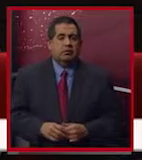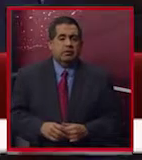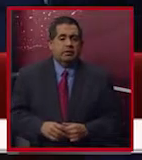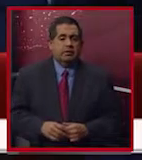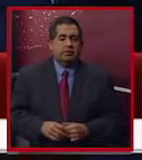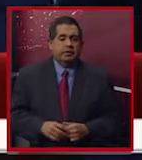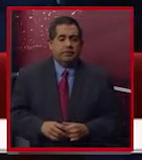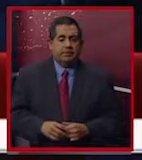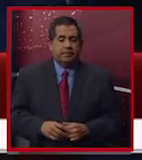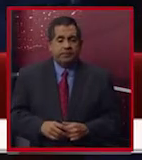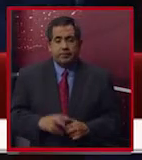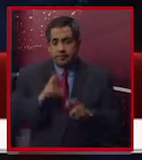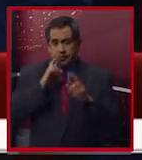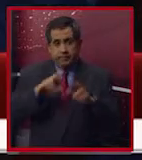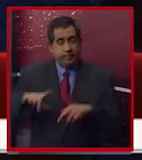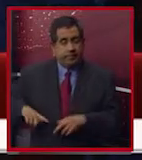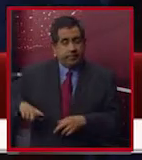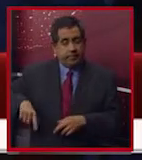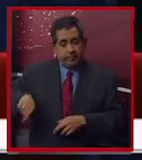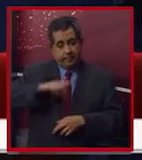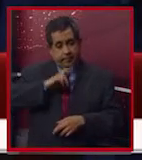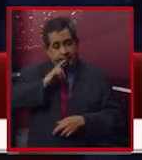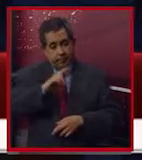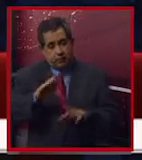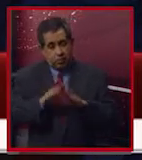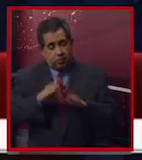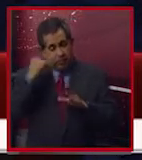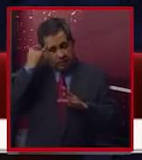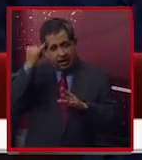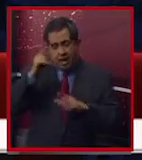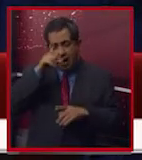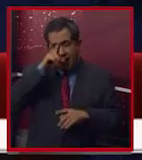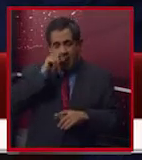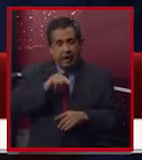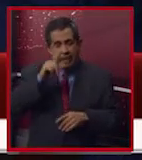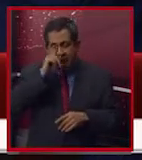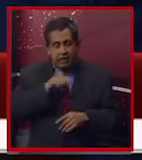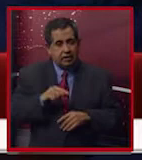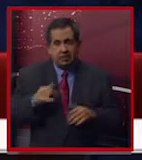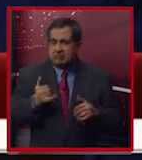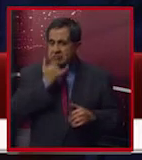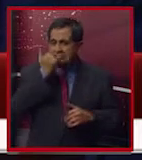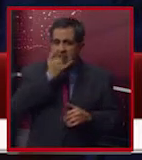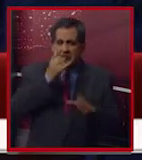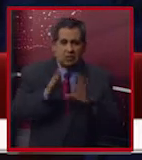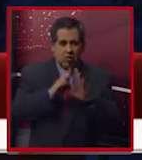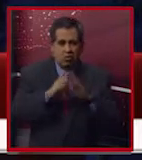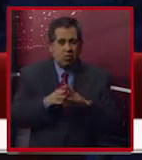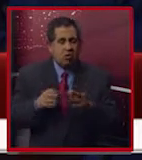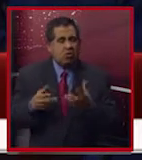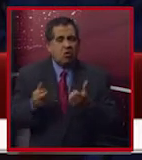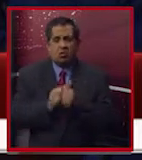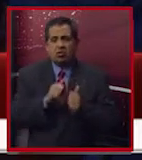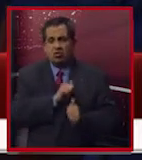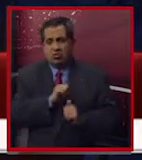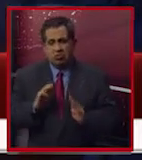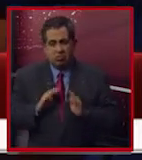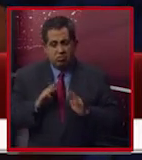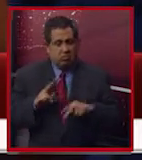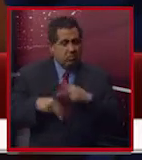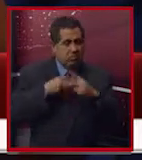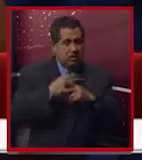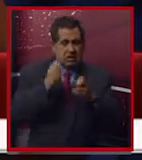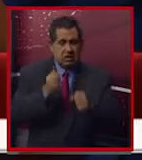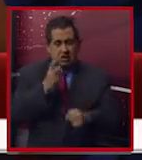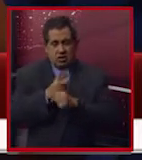La respuesta gubernamental basada en una estrategia fallida como la utilización de militares en tareas de